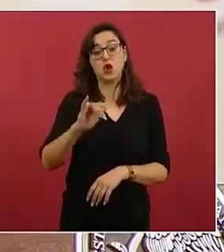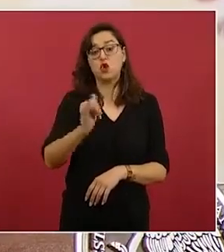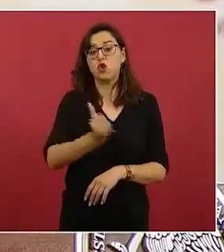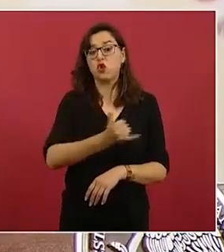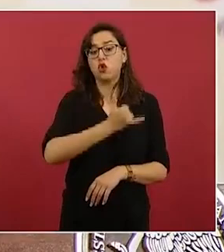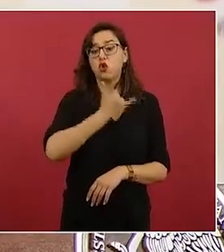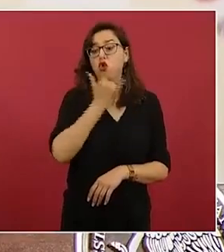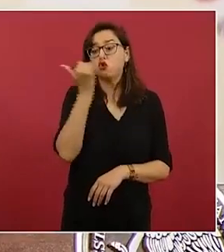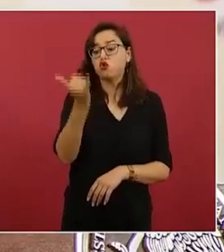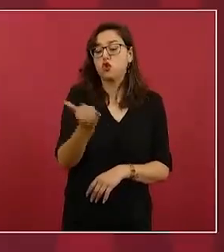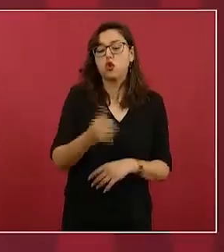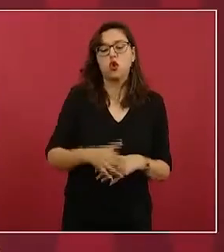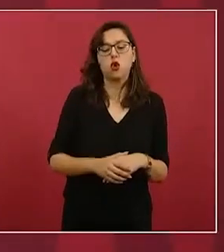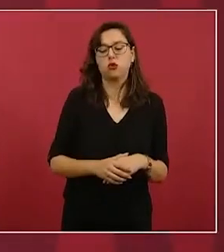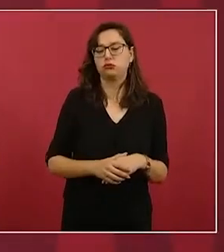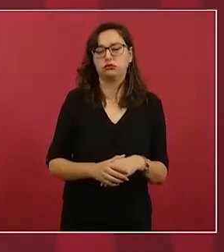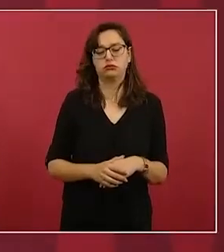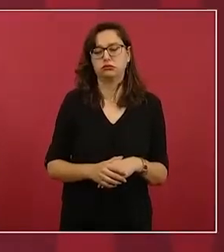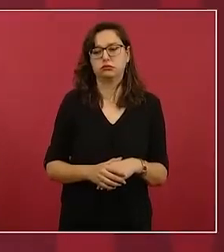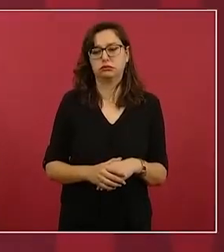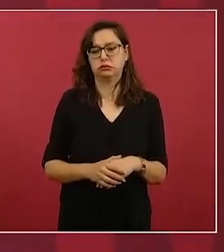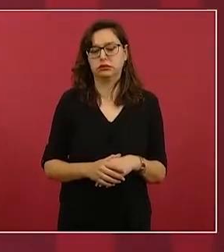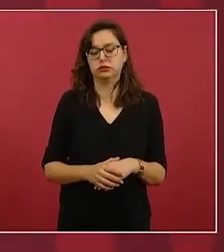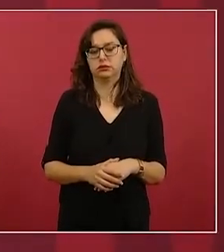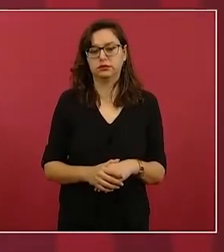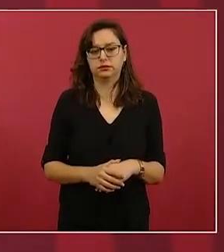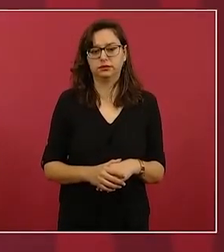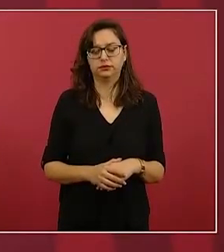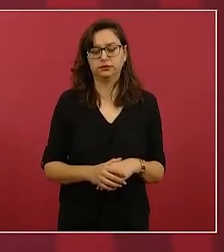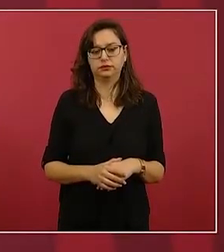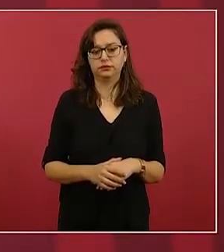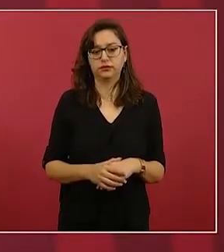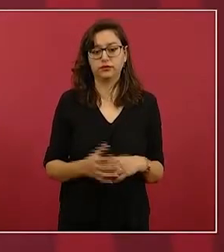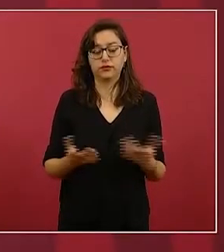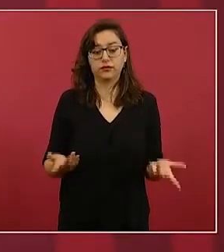casi le atinó. Pero no solo eso,